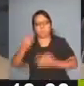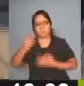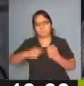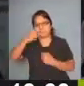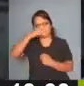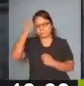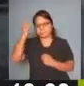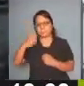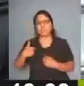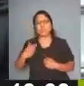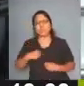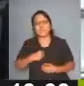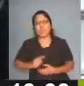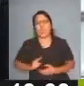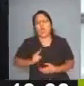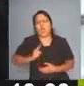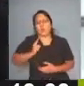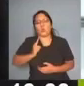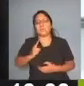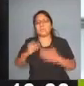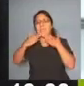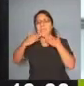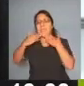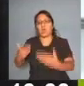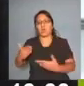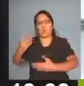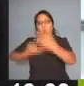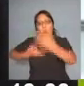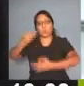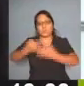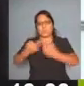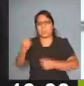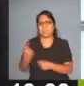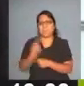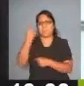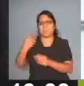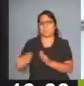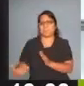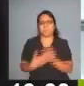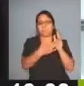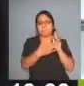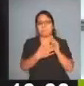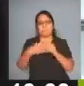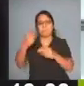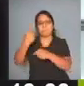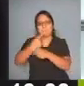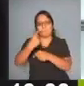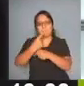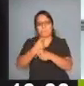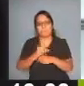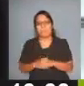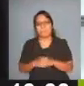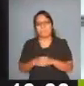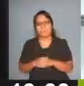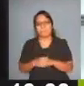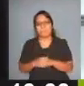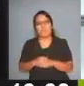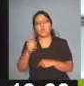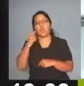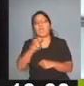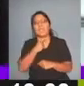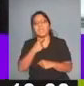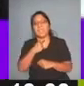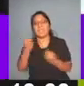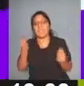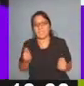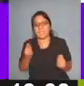y agradecido con la justicia pionera en materia de implementación